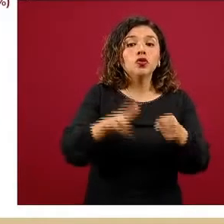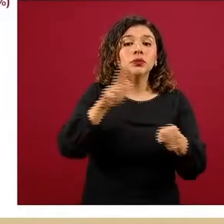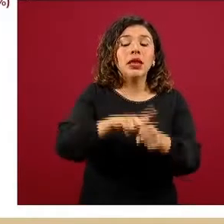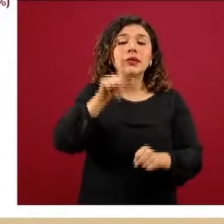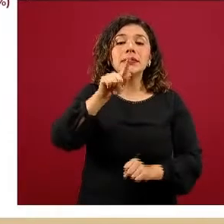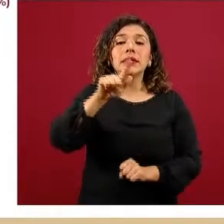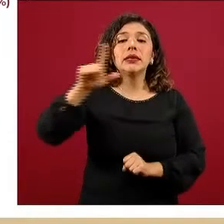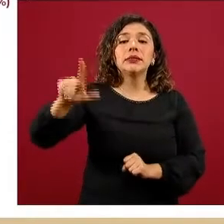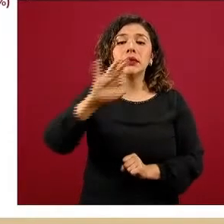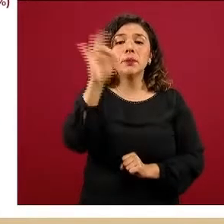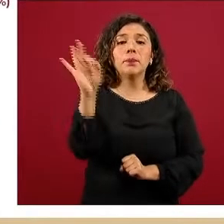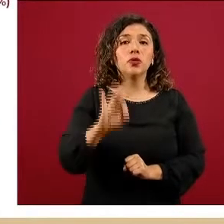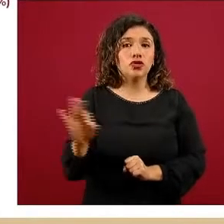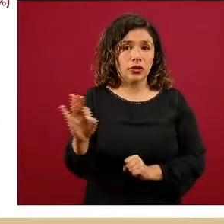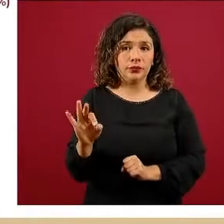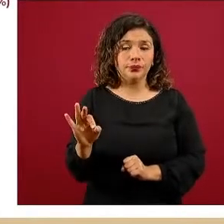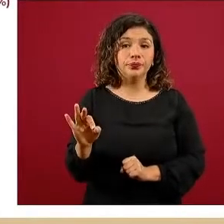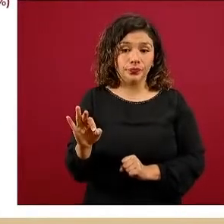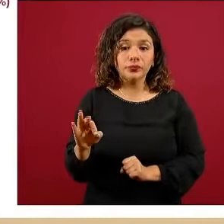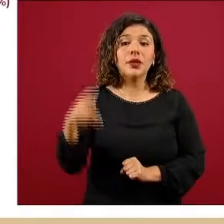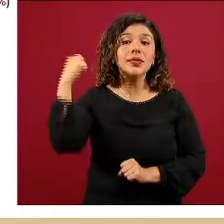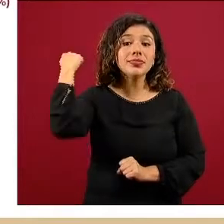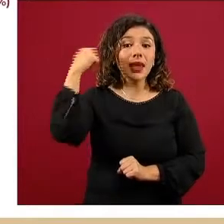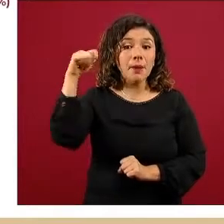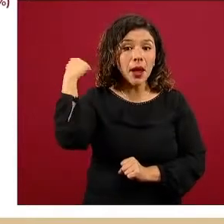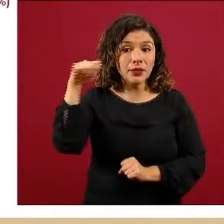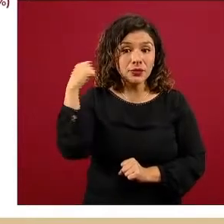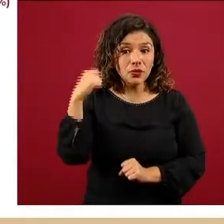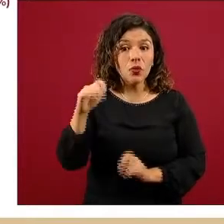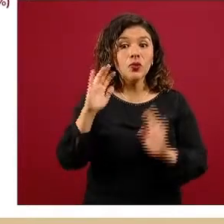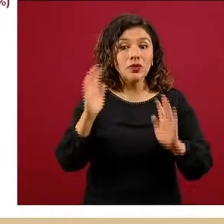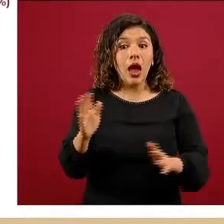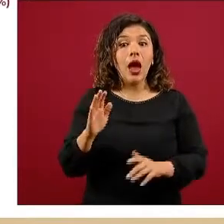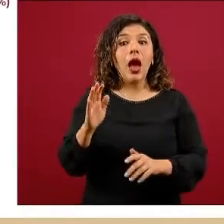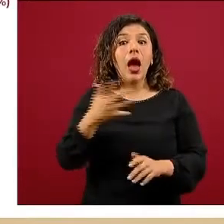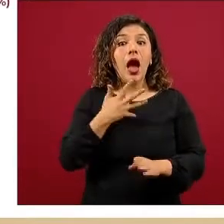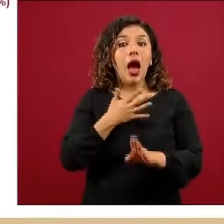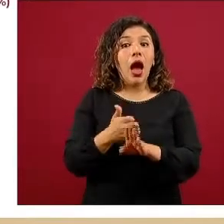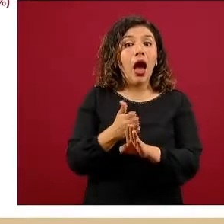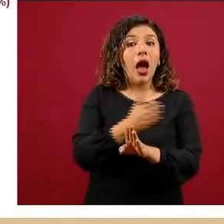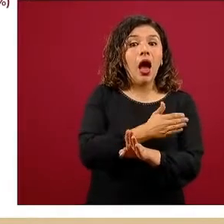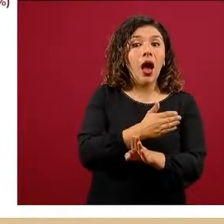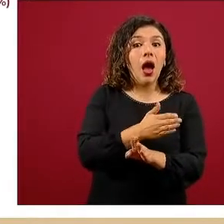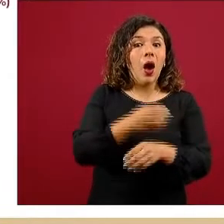hospitalaria de 77%. Tabasco, que había llegado a una ocupación